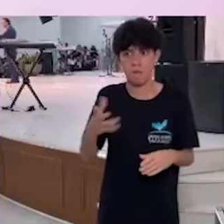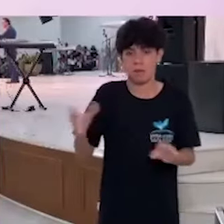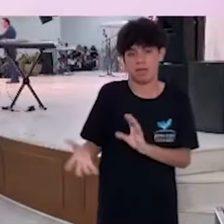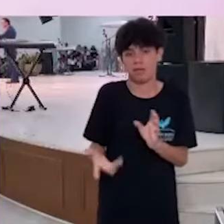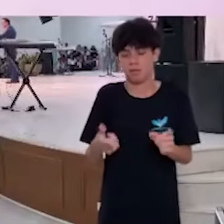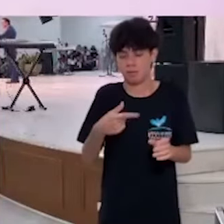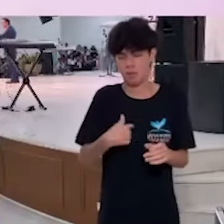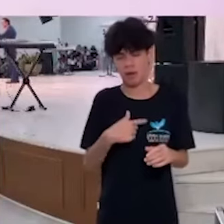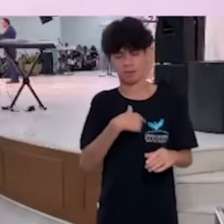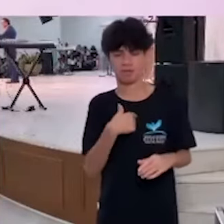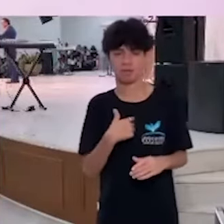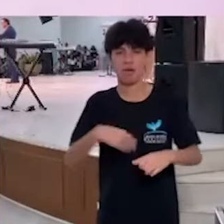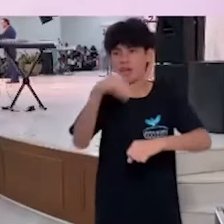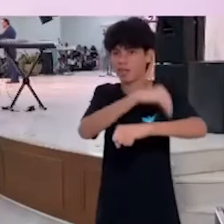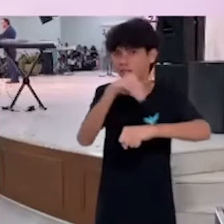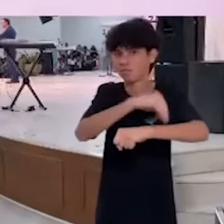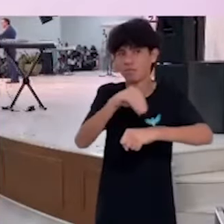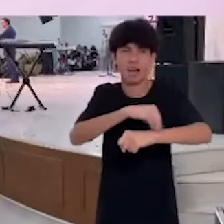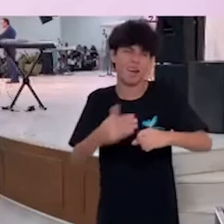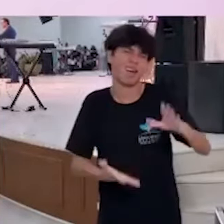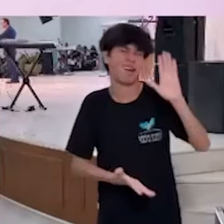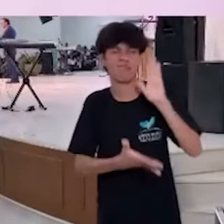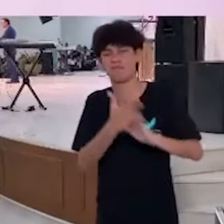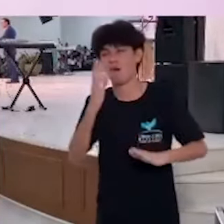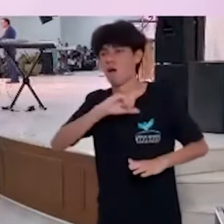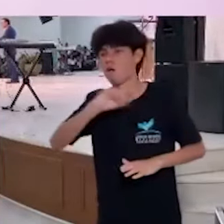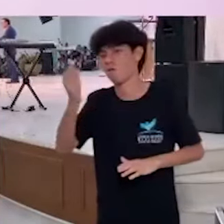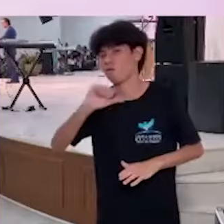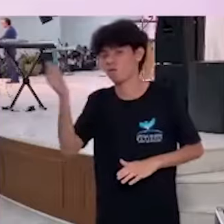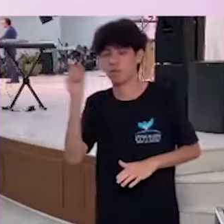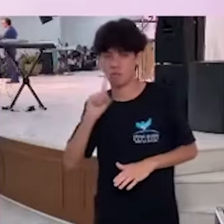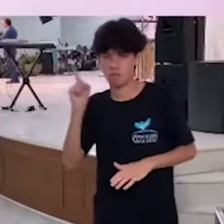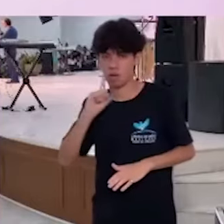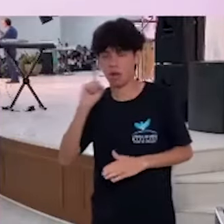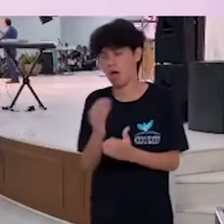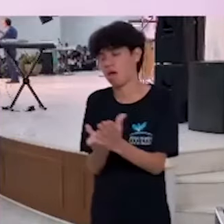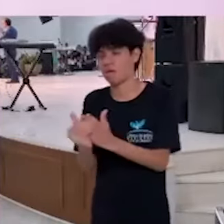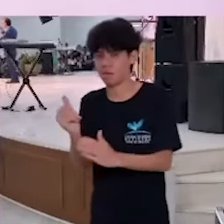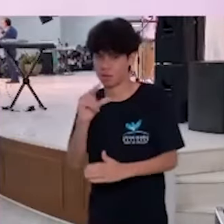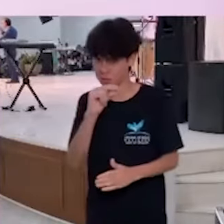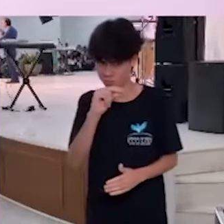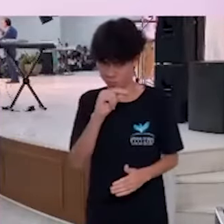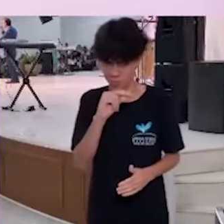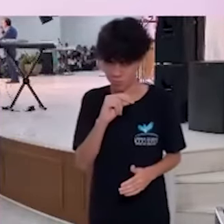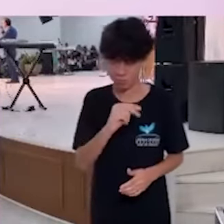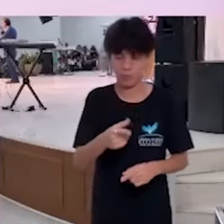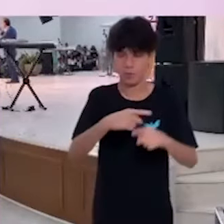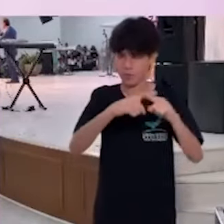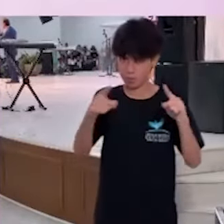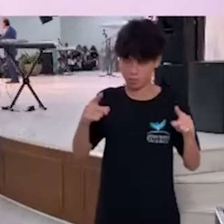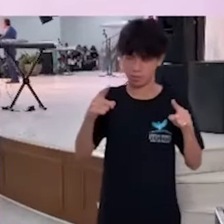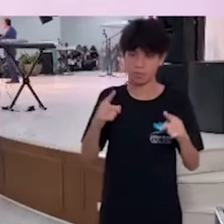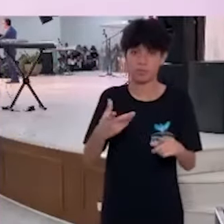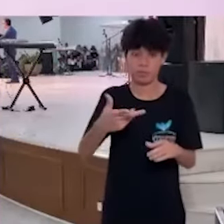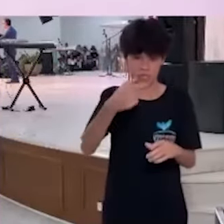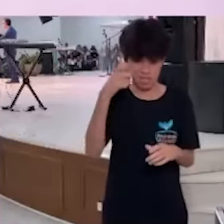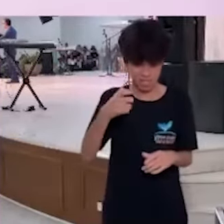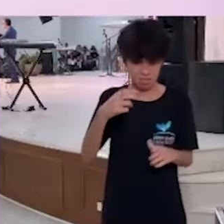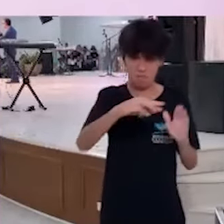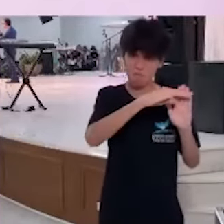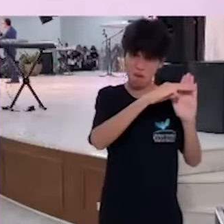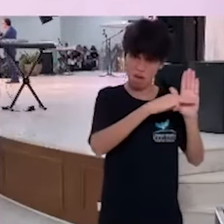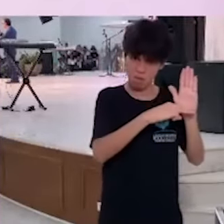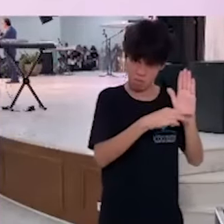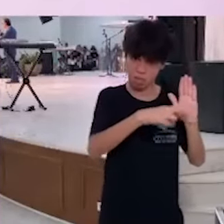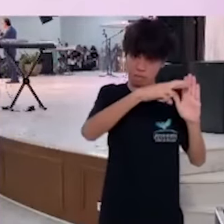cedas a la tentación y caigas en el pecado de la inmoralidad sexual. Esto de abstenerse es un mandamiento